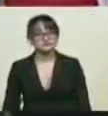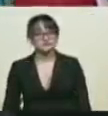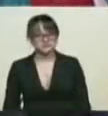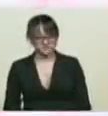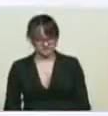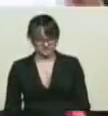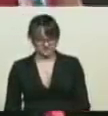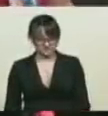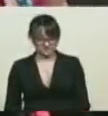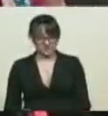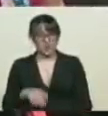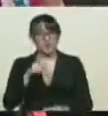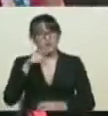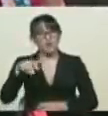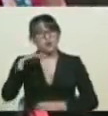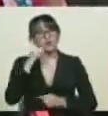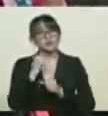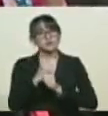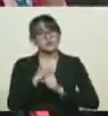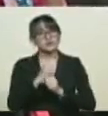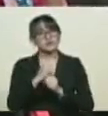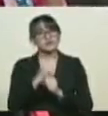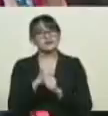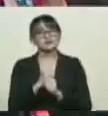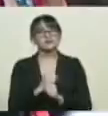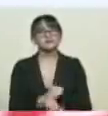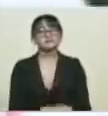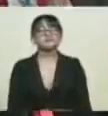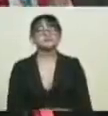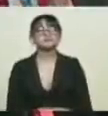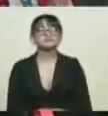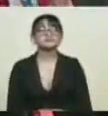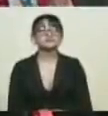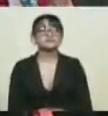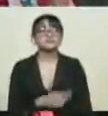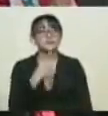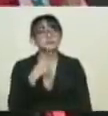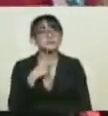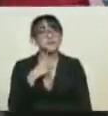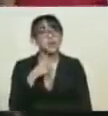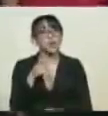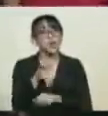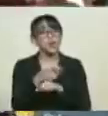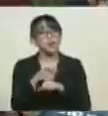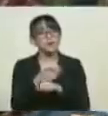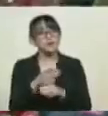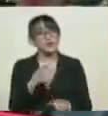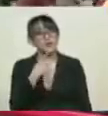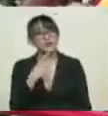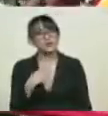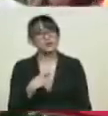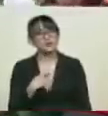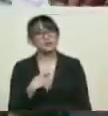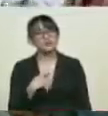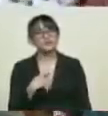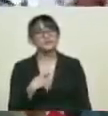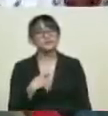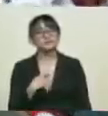Es un pueblo de trabajo. Me decía el gobernador Víctor Clar.